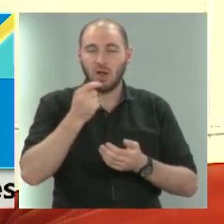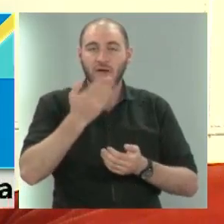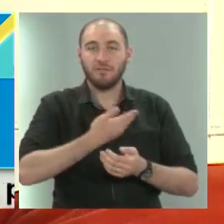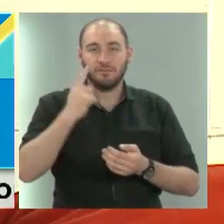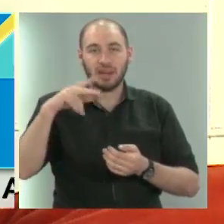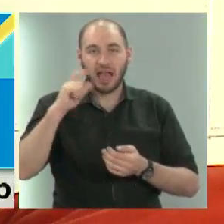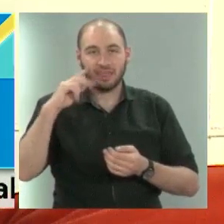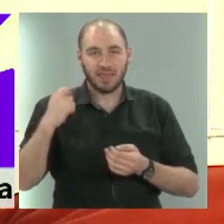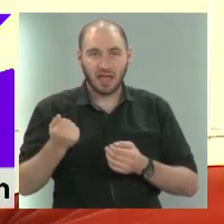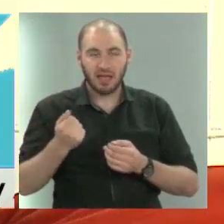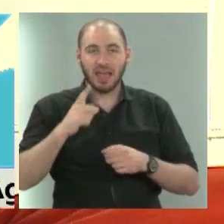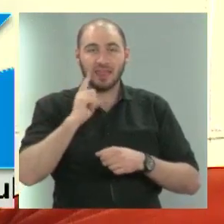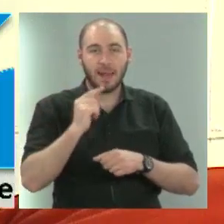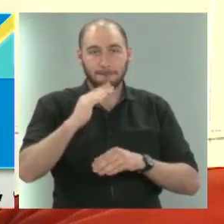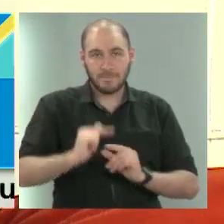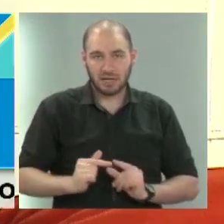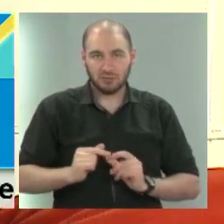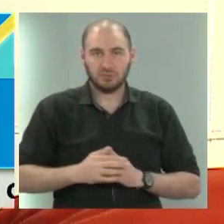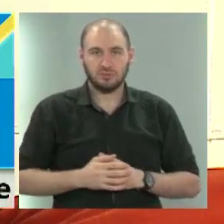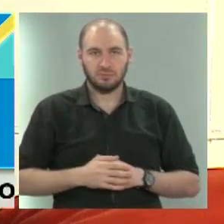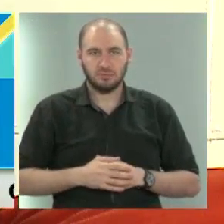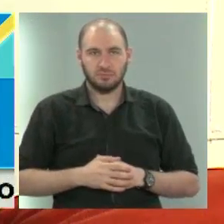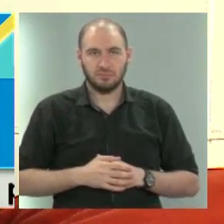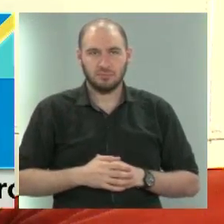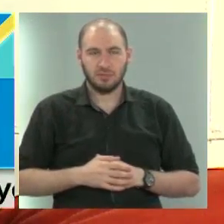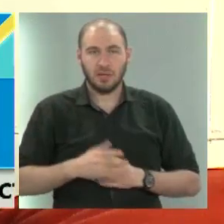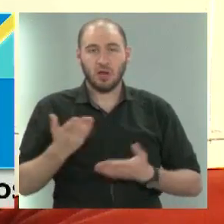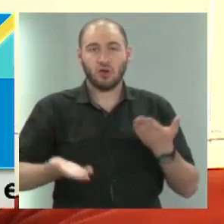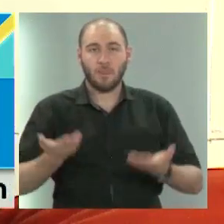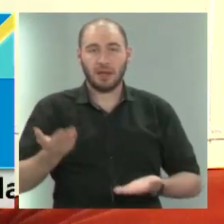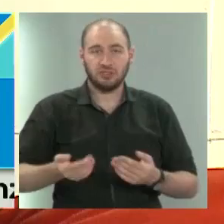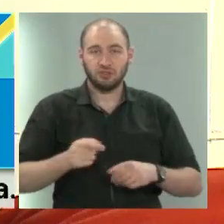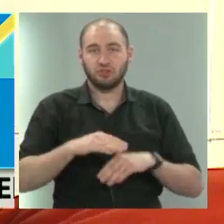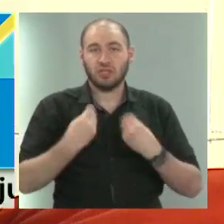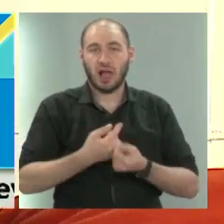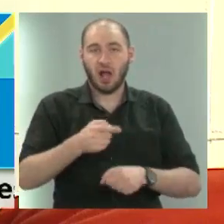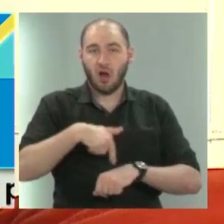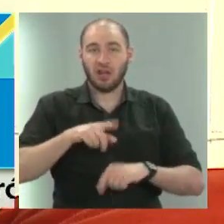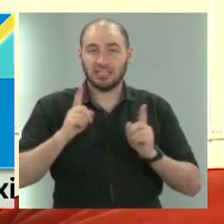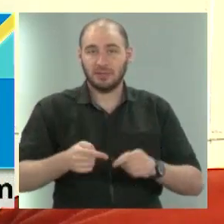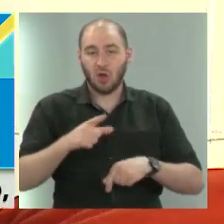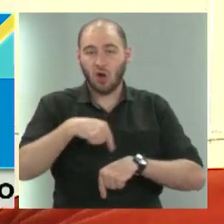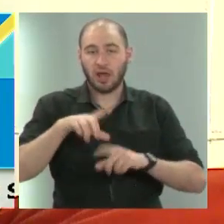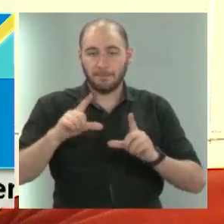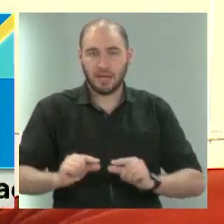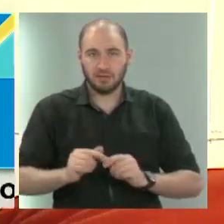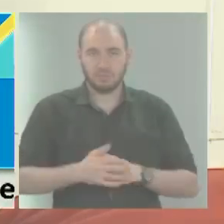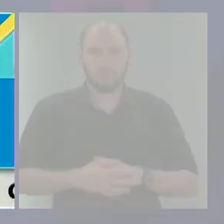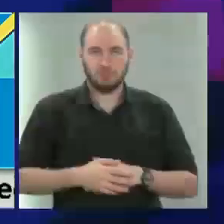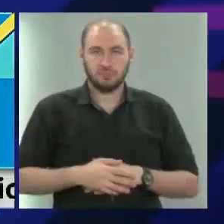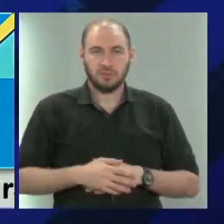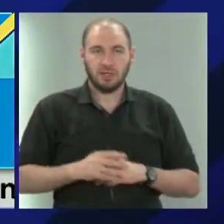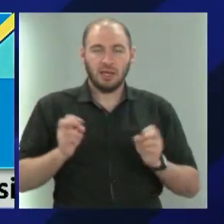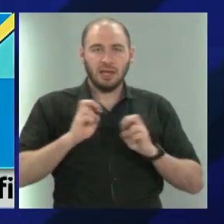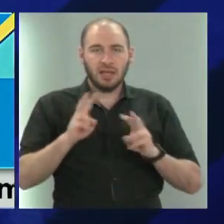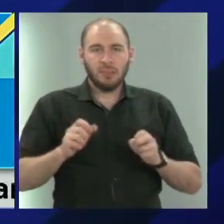tiene menos días y en comparación a cantidad de horas también tiene menos horas, tendría menos horas. El